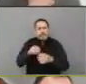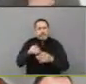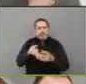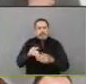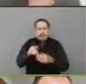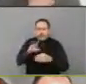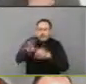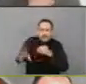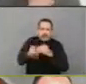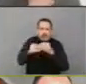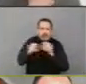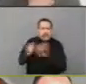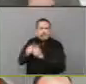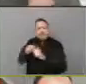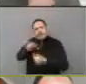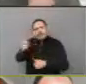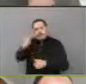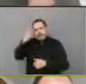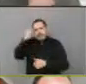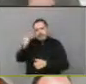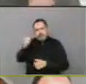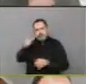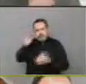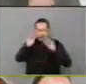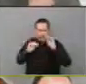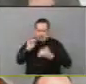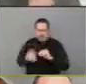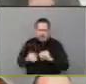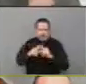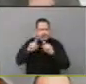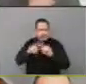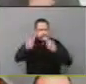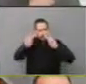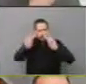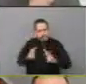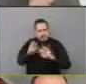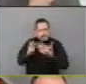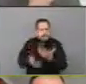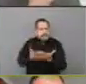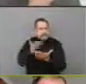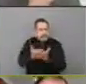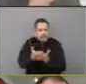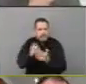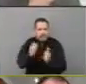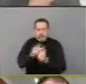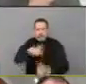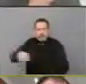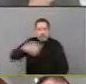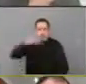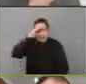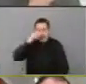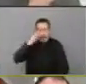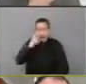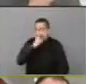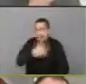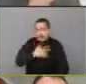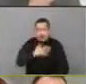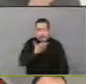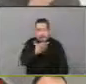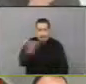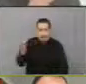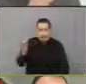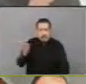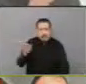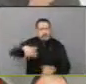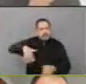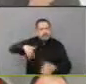concurrente y razonado respecto de estas temáticas. Propondría y pondría a consideración del Pleno esto que